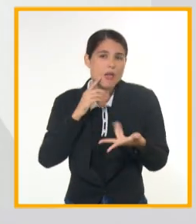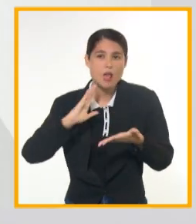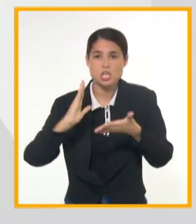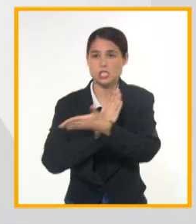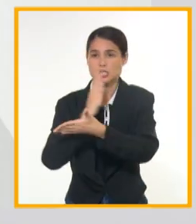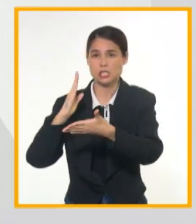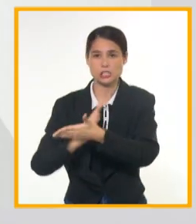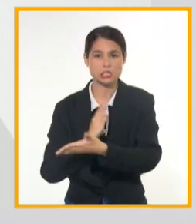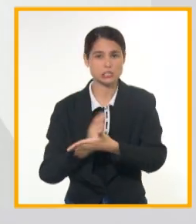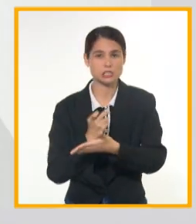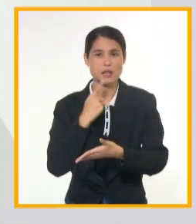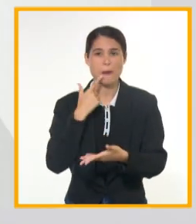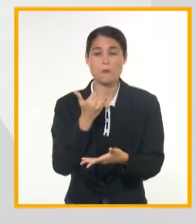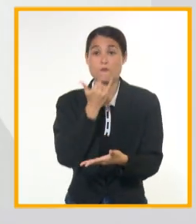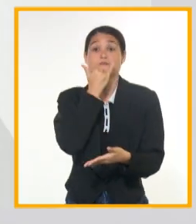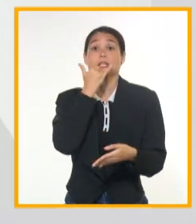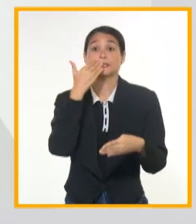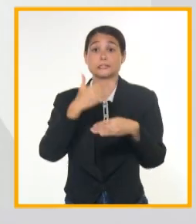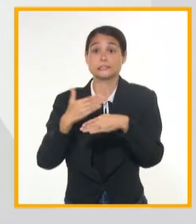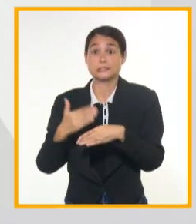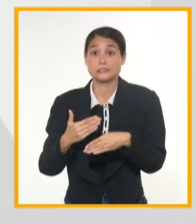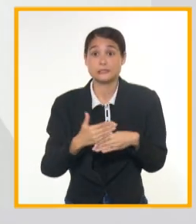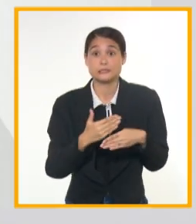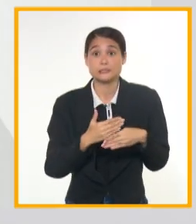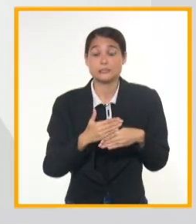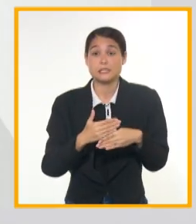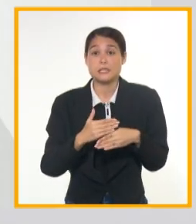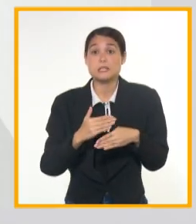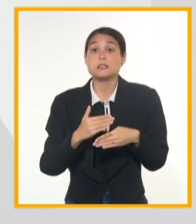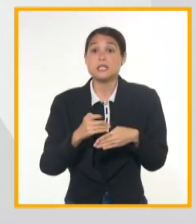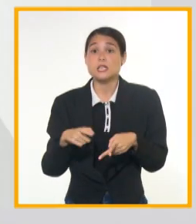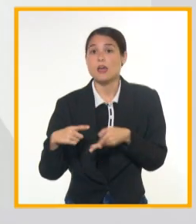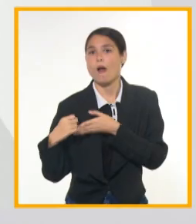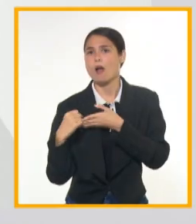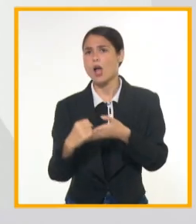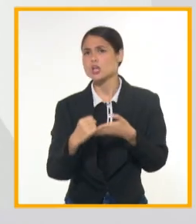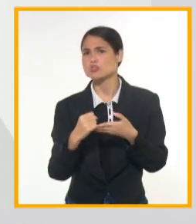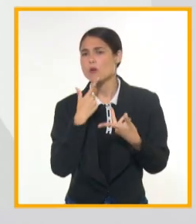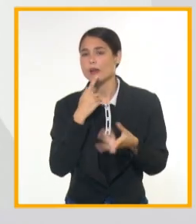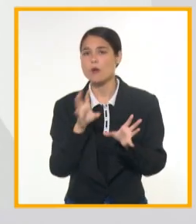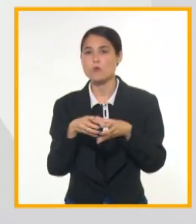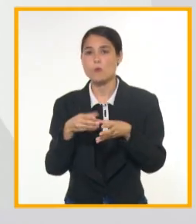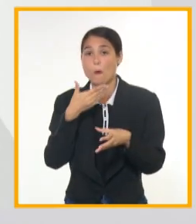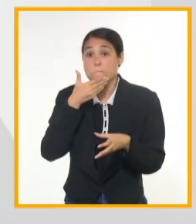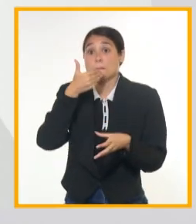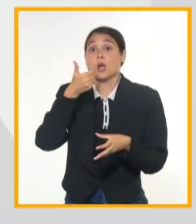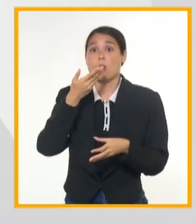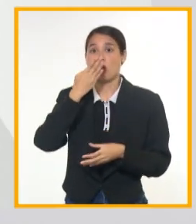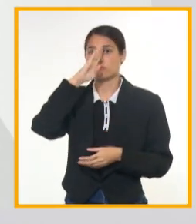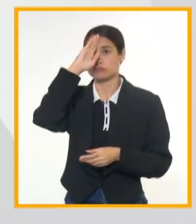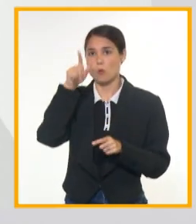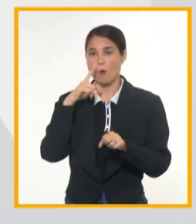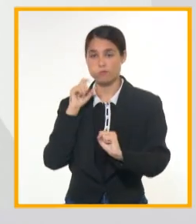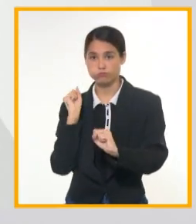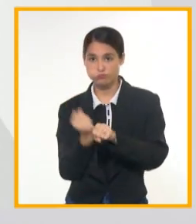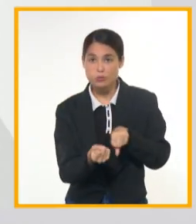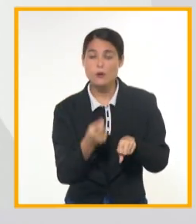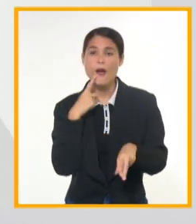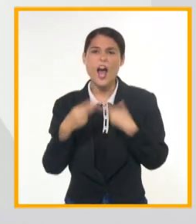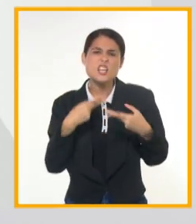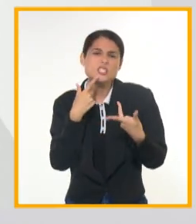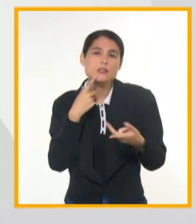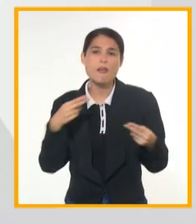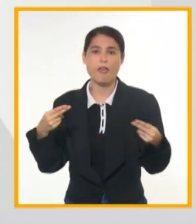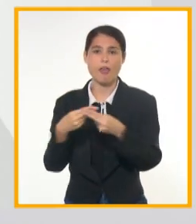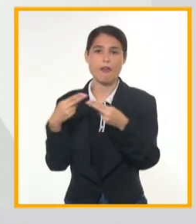barreras innecesarias y permitiría que los mejores jugadores de béisbol compitieran al tiempo